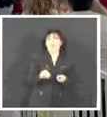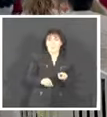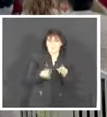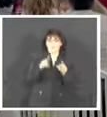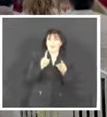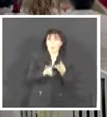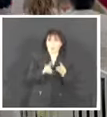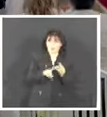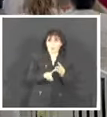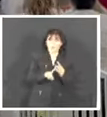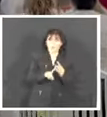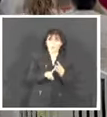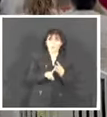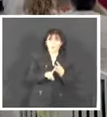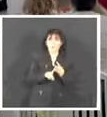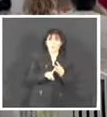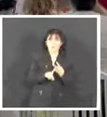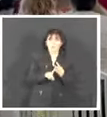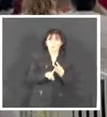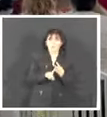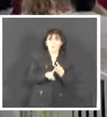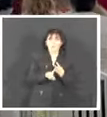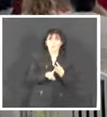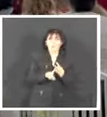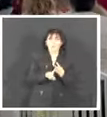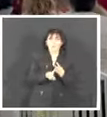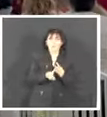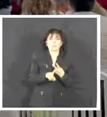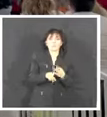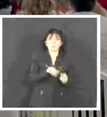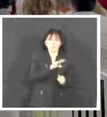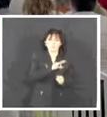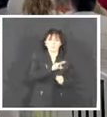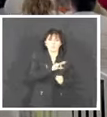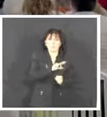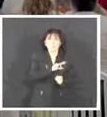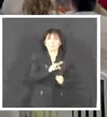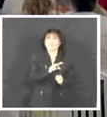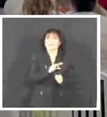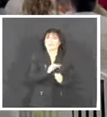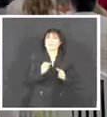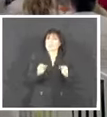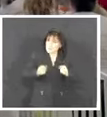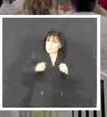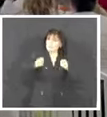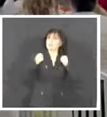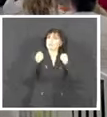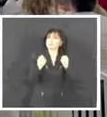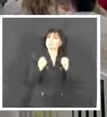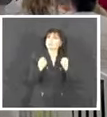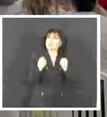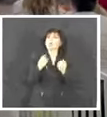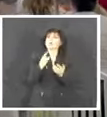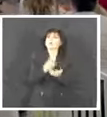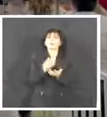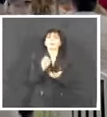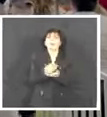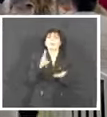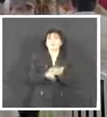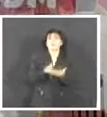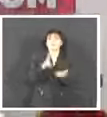candidatos de nuestro movimiento: el poder solo es virtud cuando se pone al servicio de